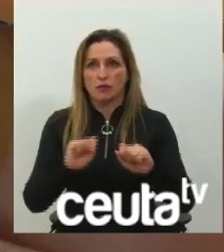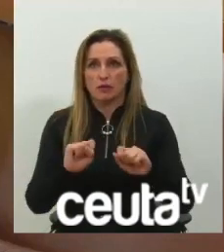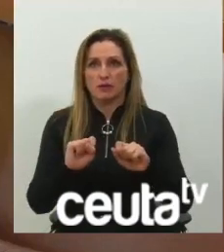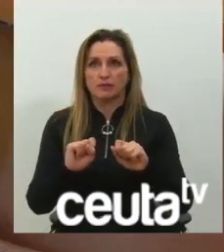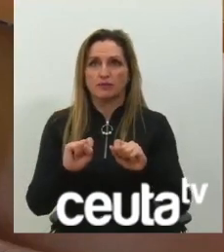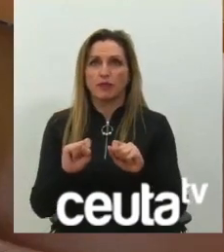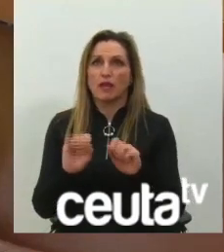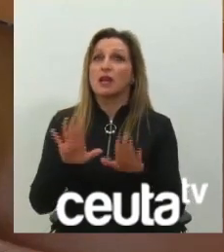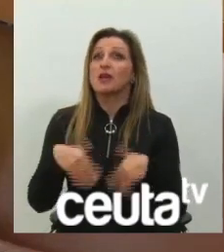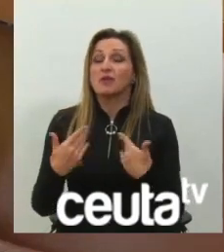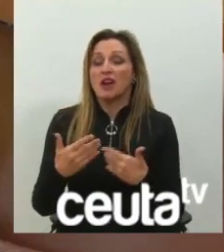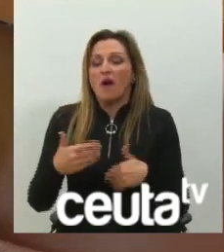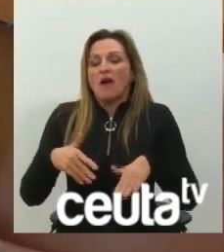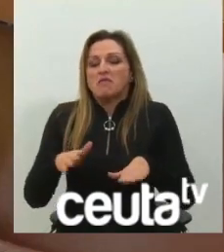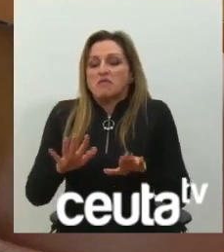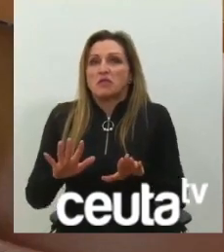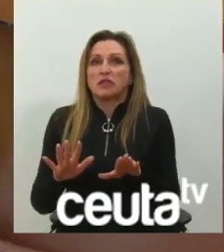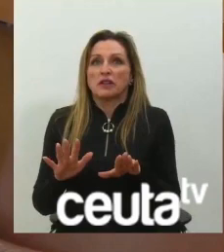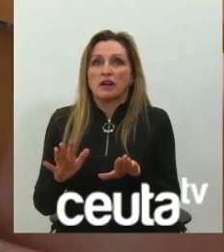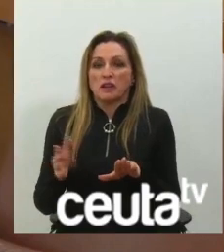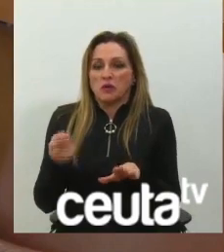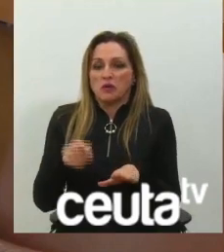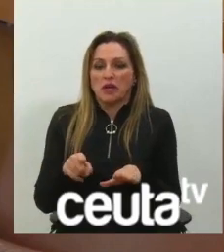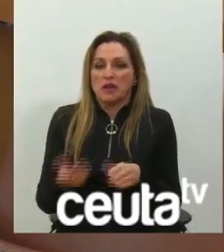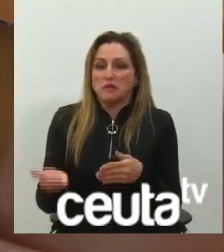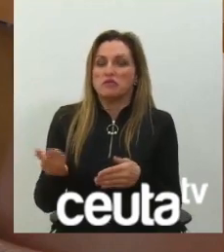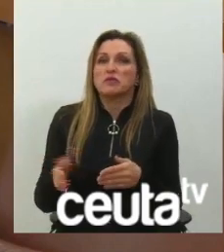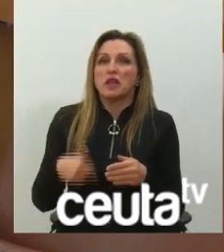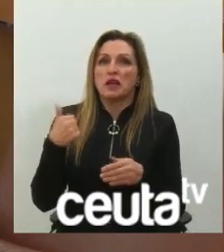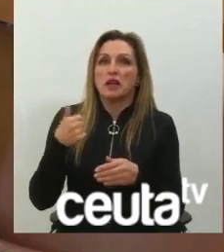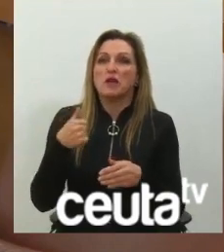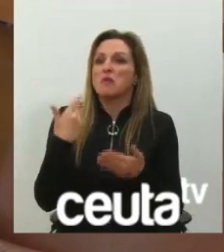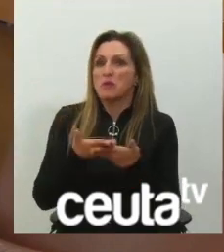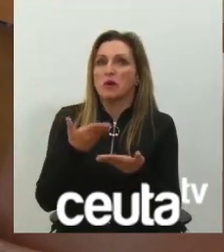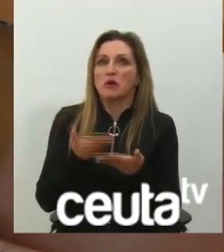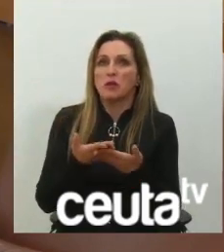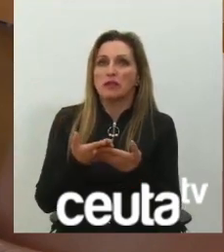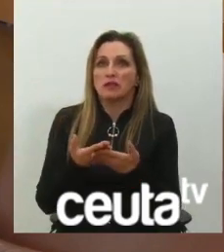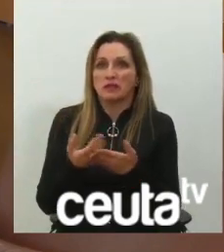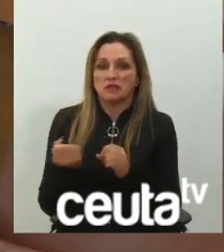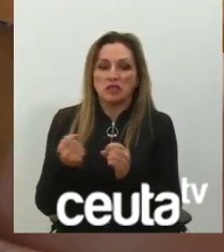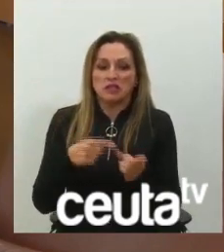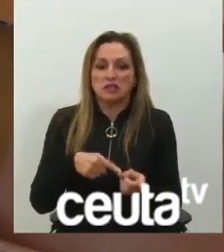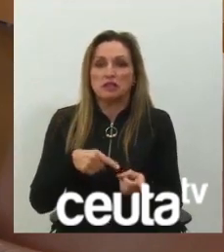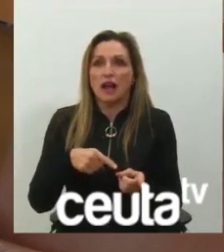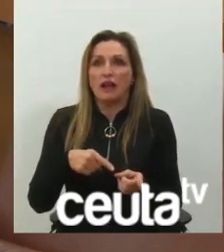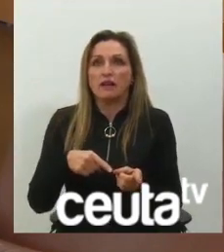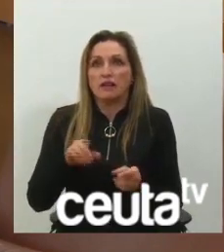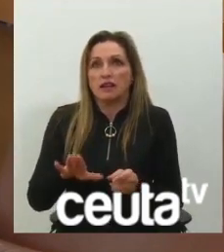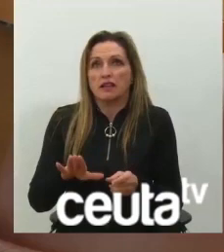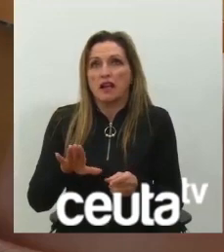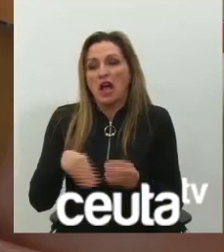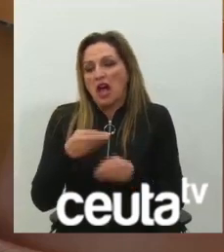pero pese a ello ustedes sumidos en la autarquía traen propuestas para que se crea que hacen algo aunque no tenga ninguna viabilidad